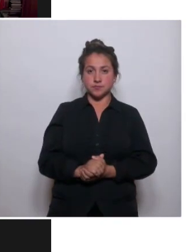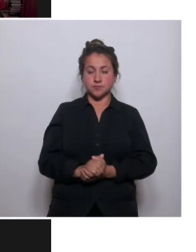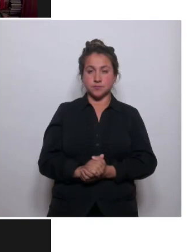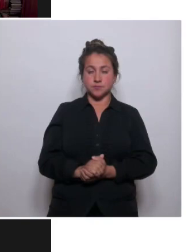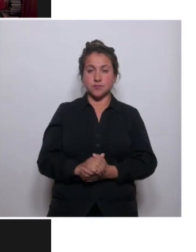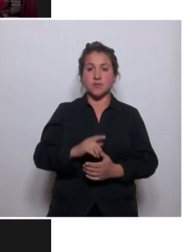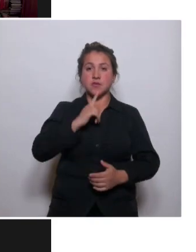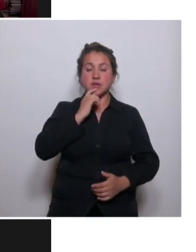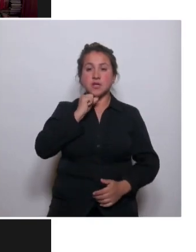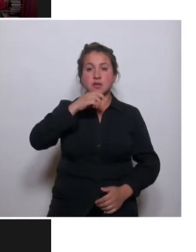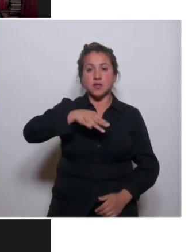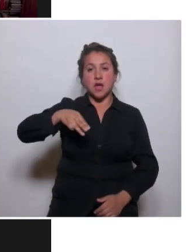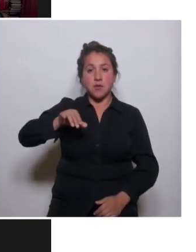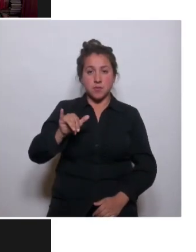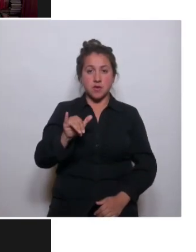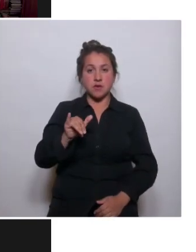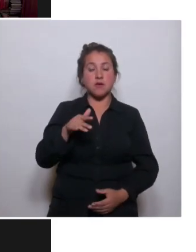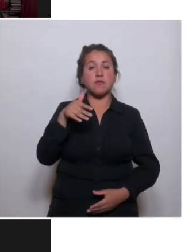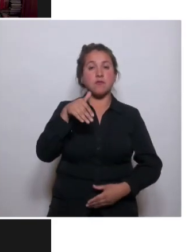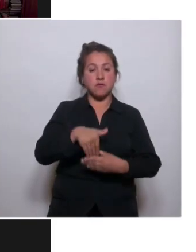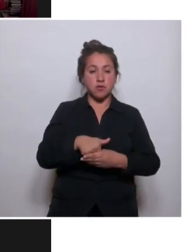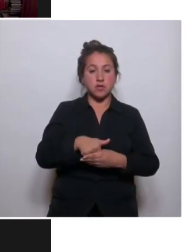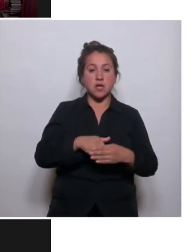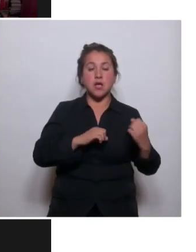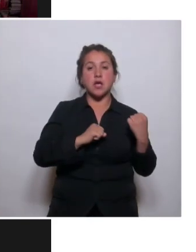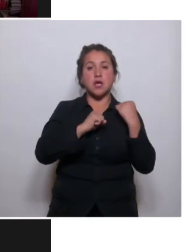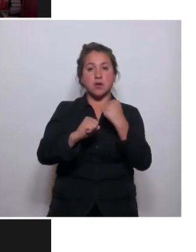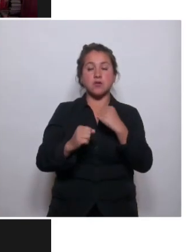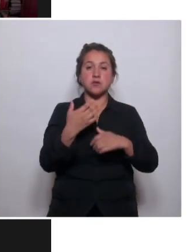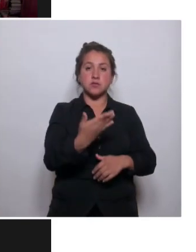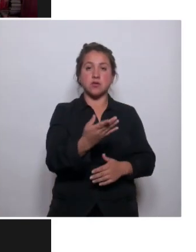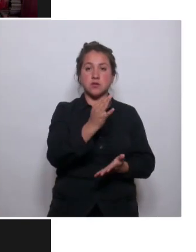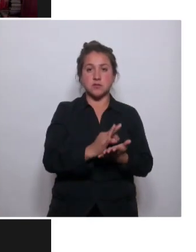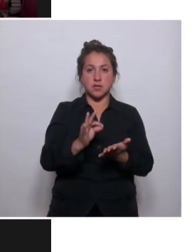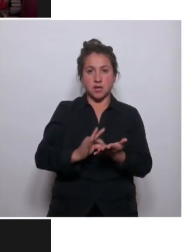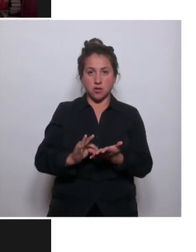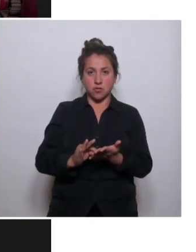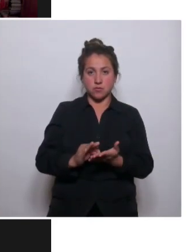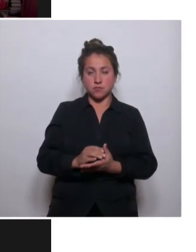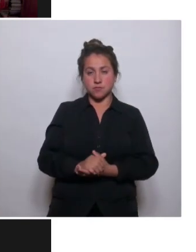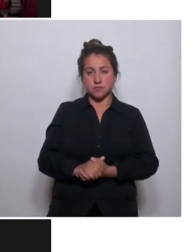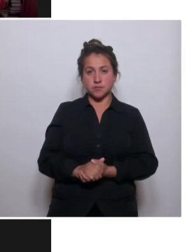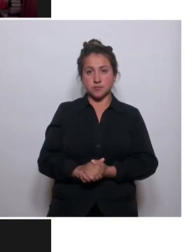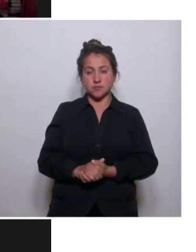Señora Tami Pustilnik. En contra, señor secretario.